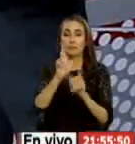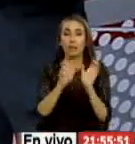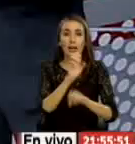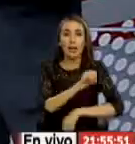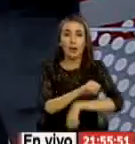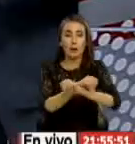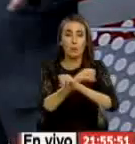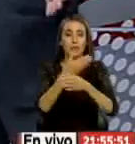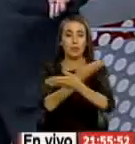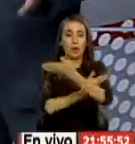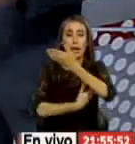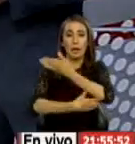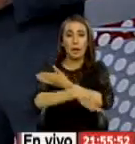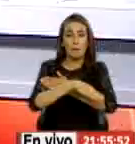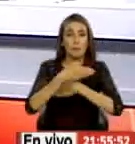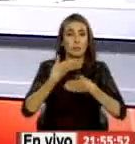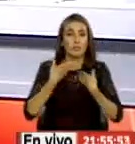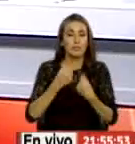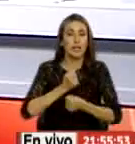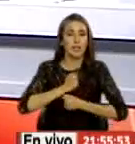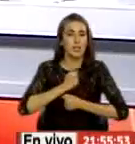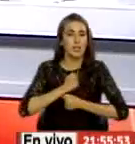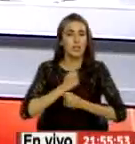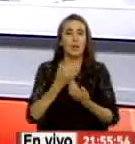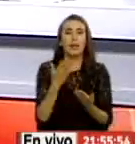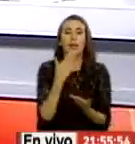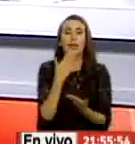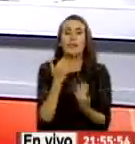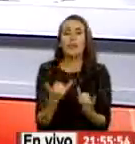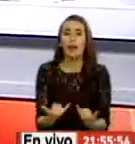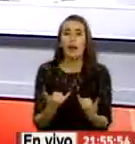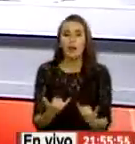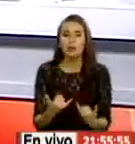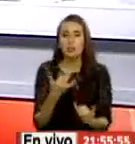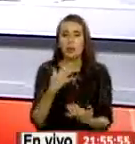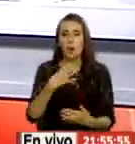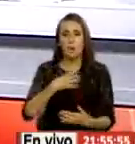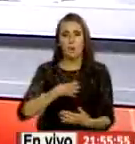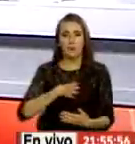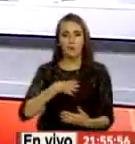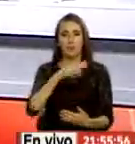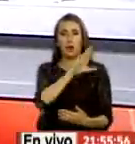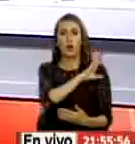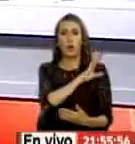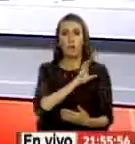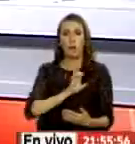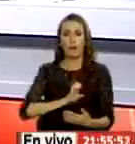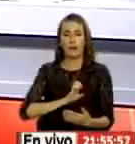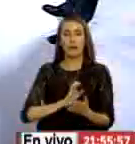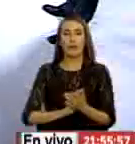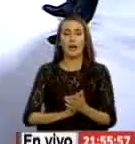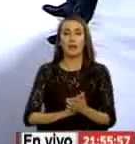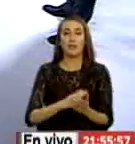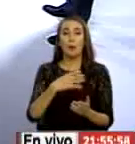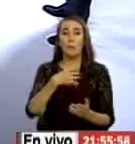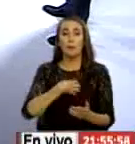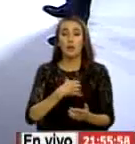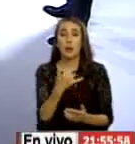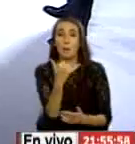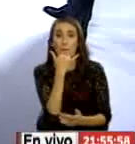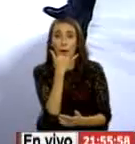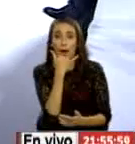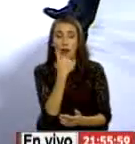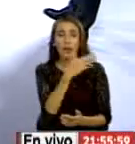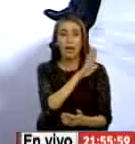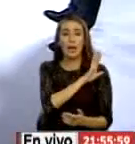alguna camiseta desde el principio. ¿Pero qué pasó hoy día? ¿Barcelona jugó mal o Emelec jugó demasiado bien? Creo que hay de